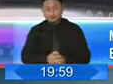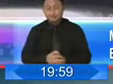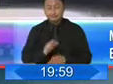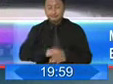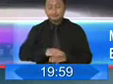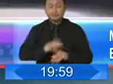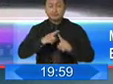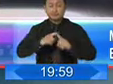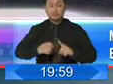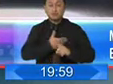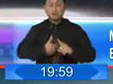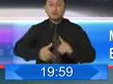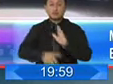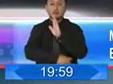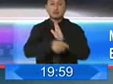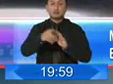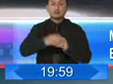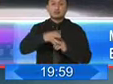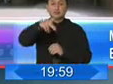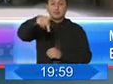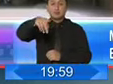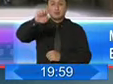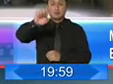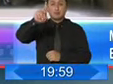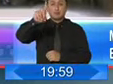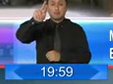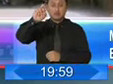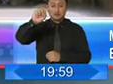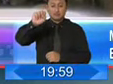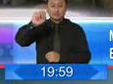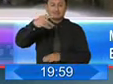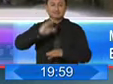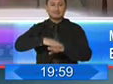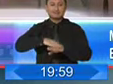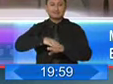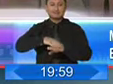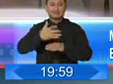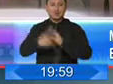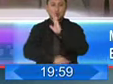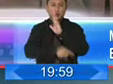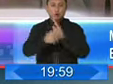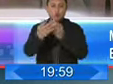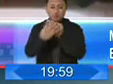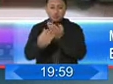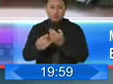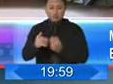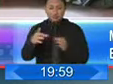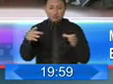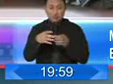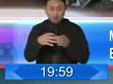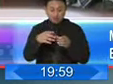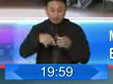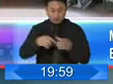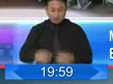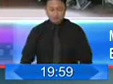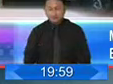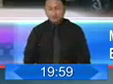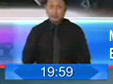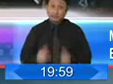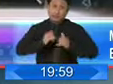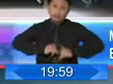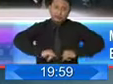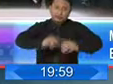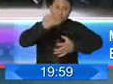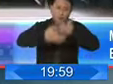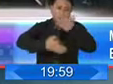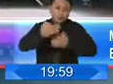el expresidente de Petroecuador, Pedro Merizalde, en el caso de la refinería, como les comento. Es decir, que la comisión todavía deberá enfrentar otro tipo de